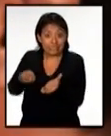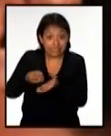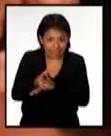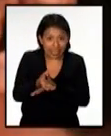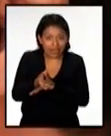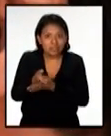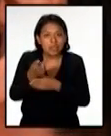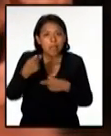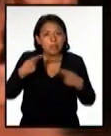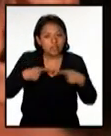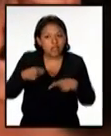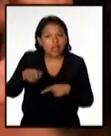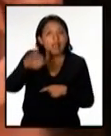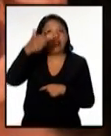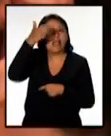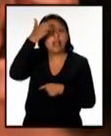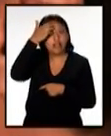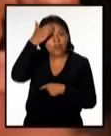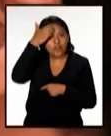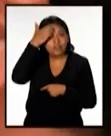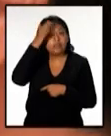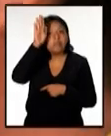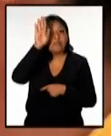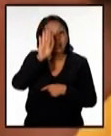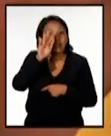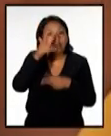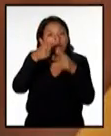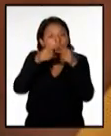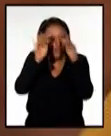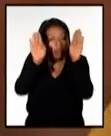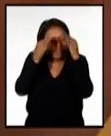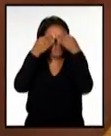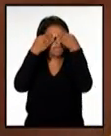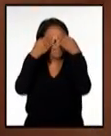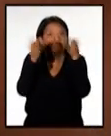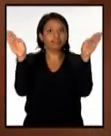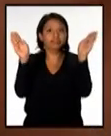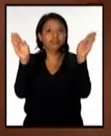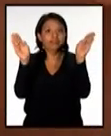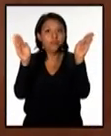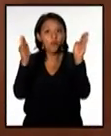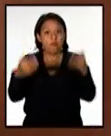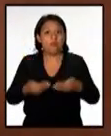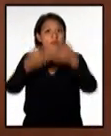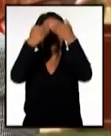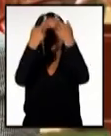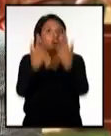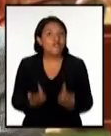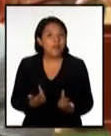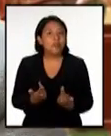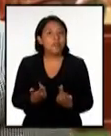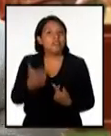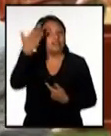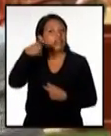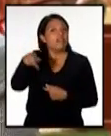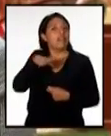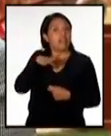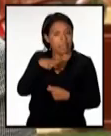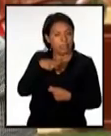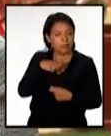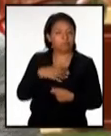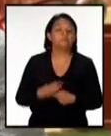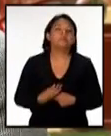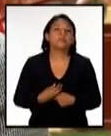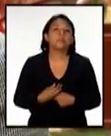gente, entonces es como se rompe ese paradigma, esa barrera de que existes. ¿Qué tenemos que